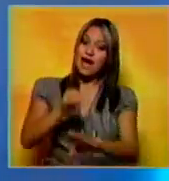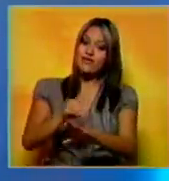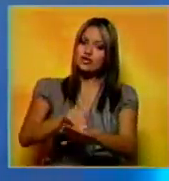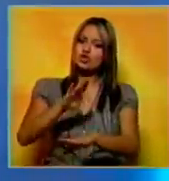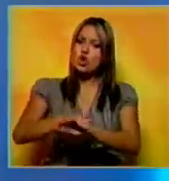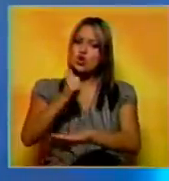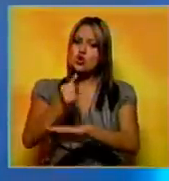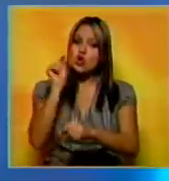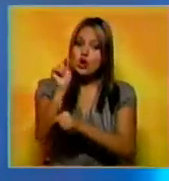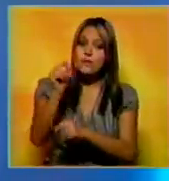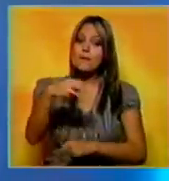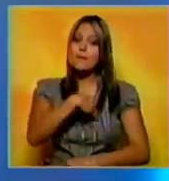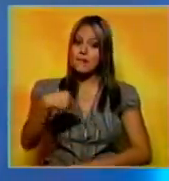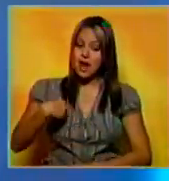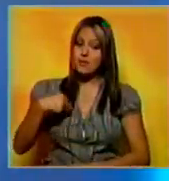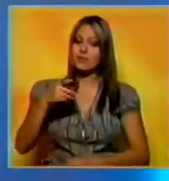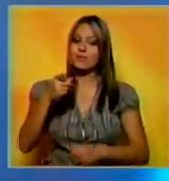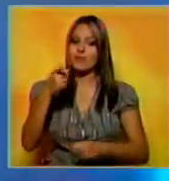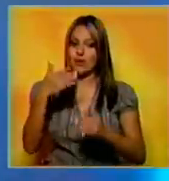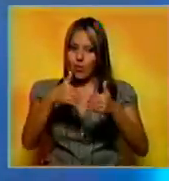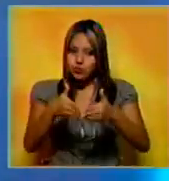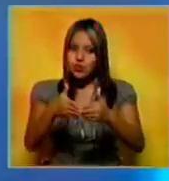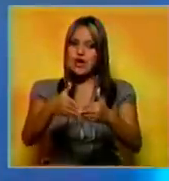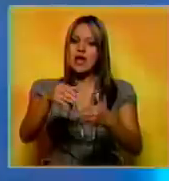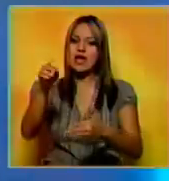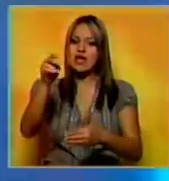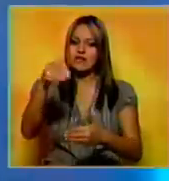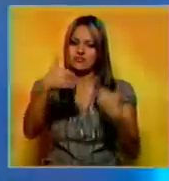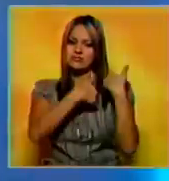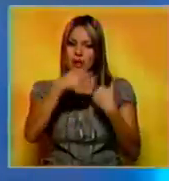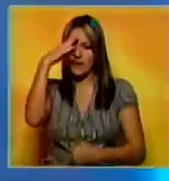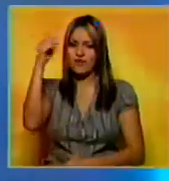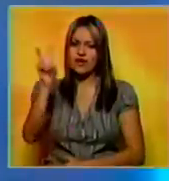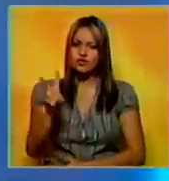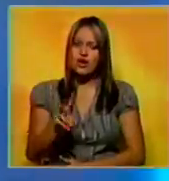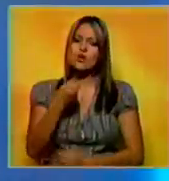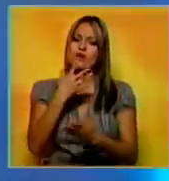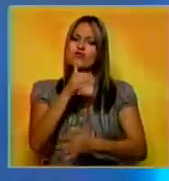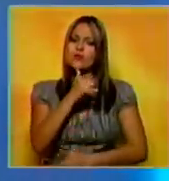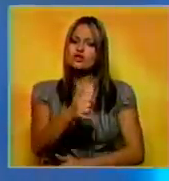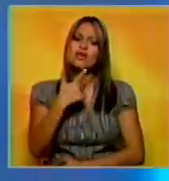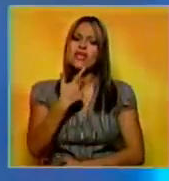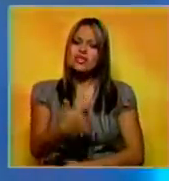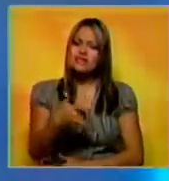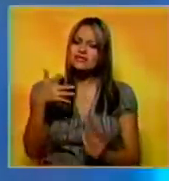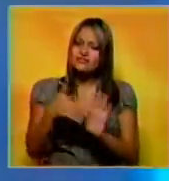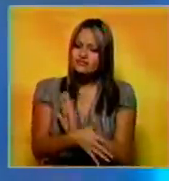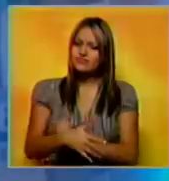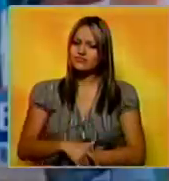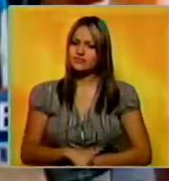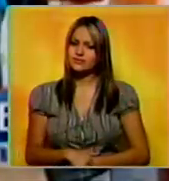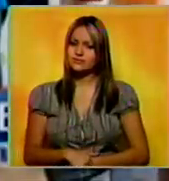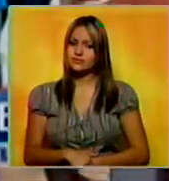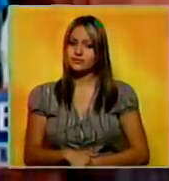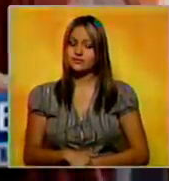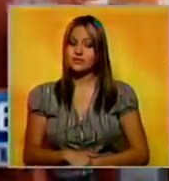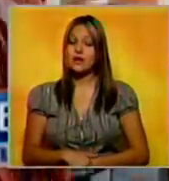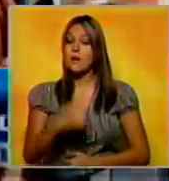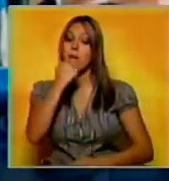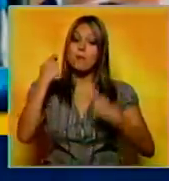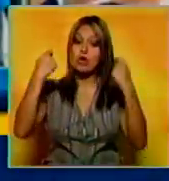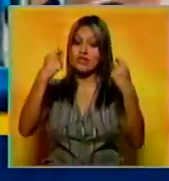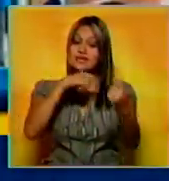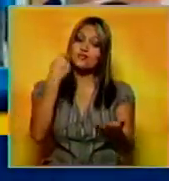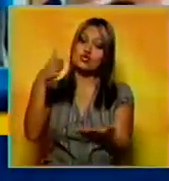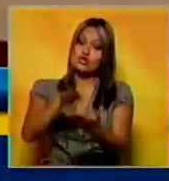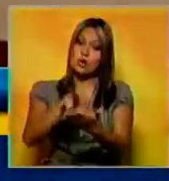culpan a miembros de la Marina venezolana. Sobre el tema, veamos un reportaje de nuestro canal aliado de Noticias de Colombia, Caracol. En protesta por la